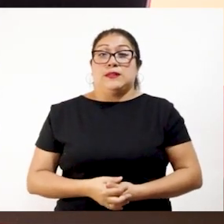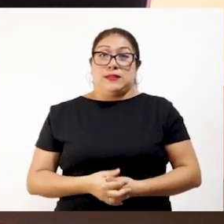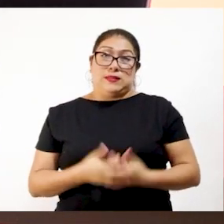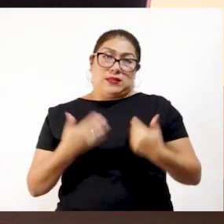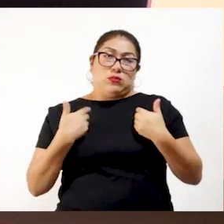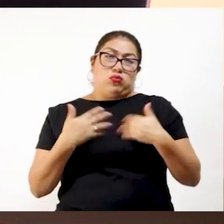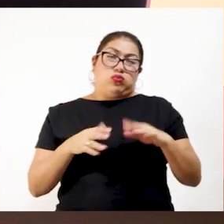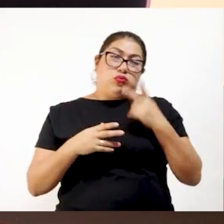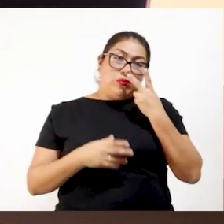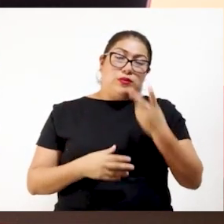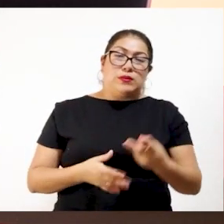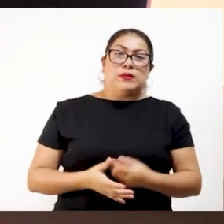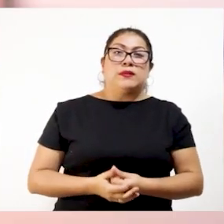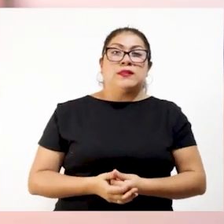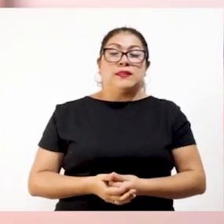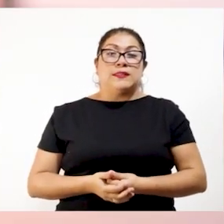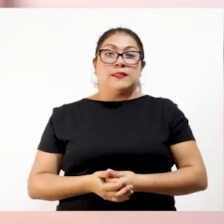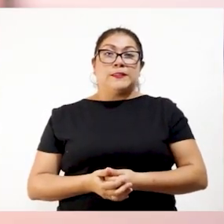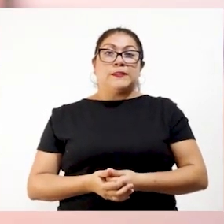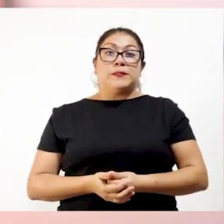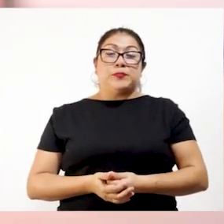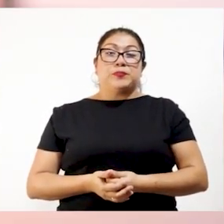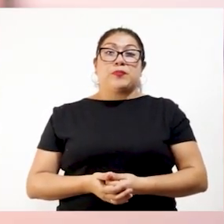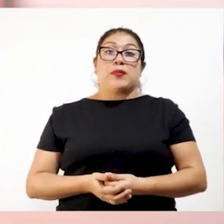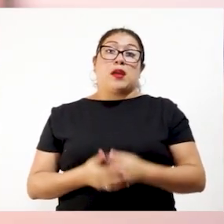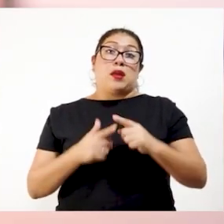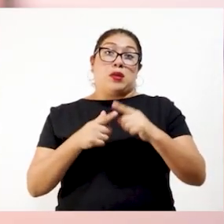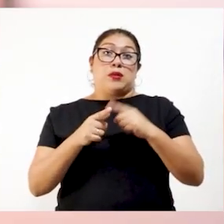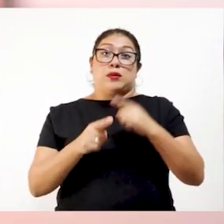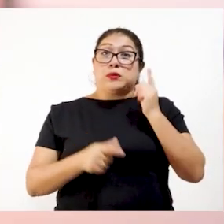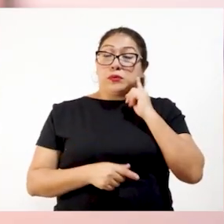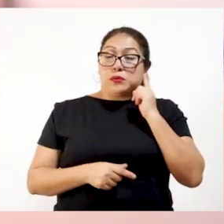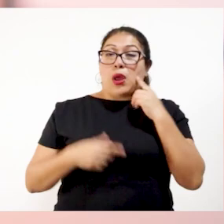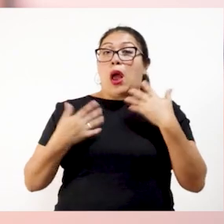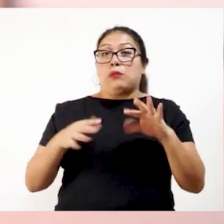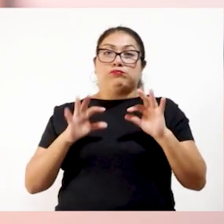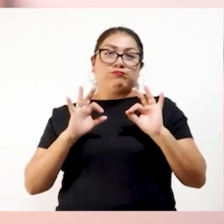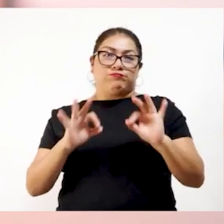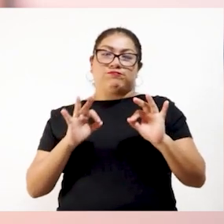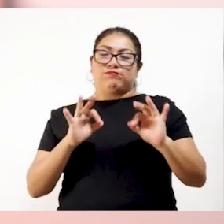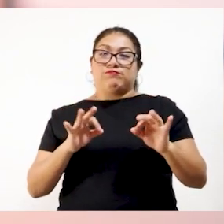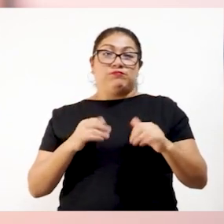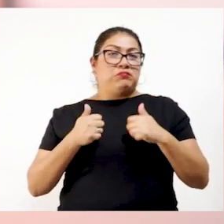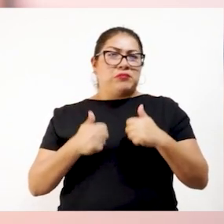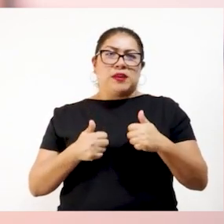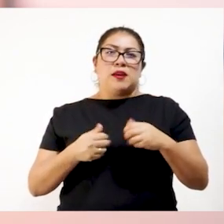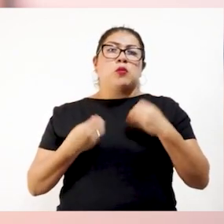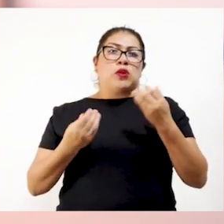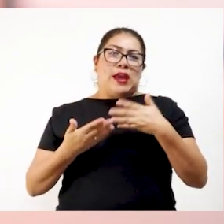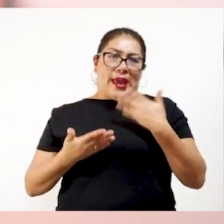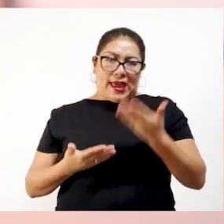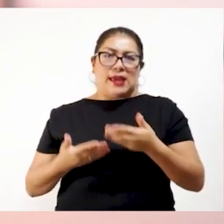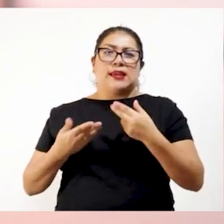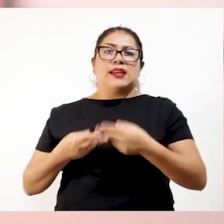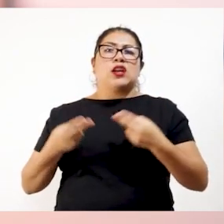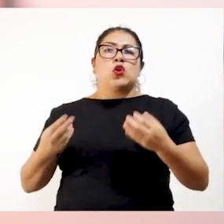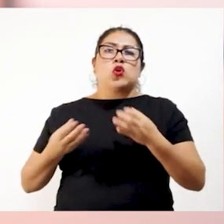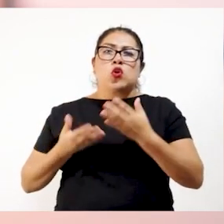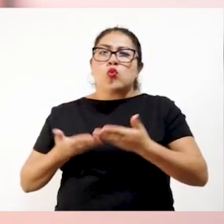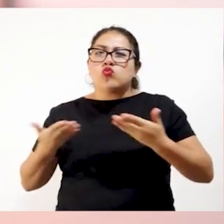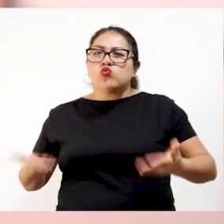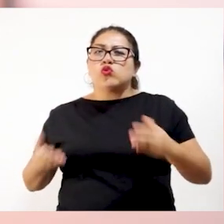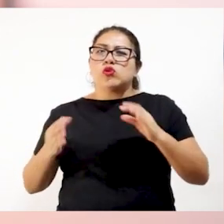actualidad tienen, ¿no? Así que creo que es una excelente noticia, primero porque hay un recurso